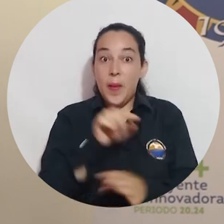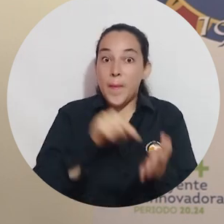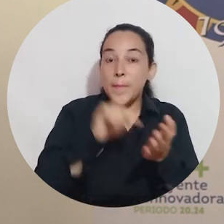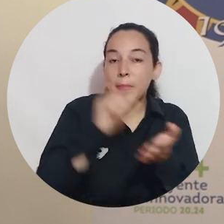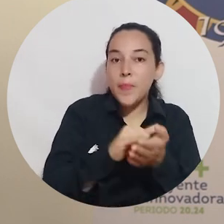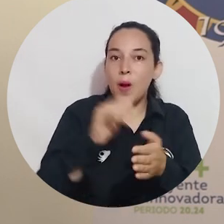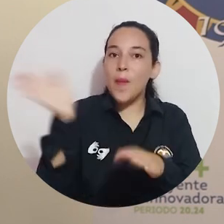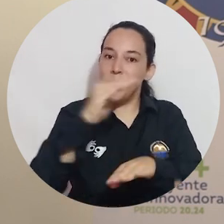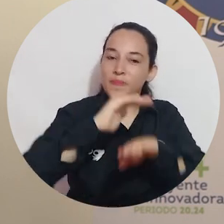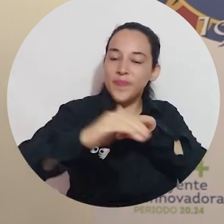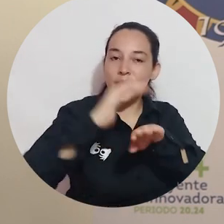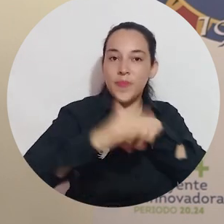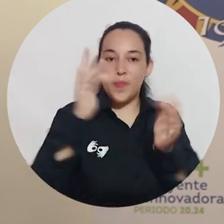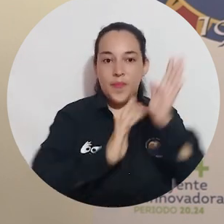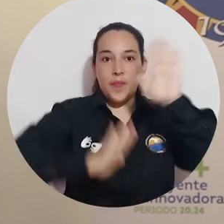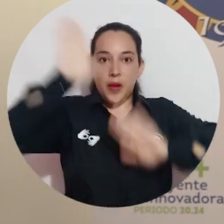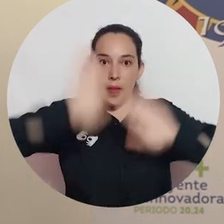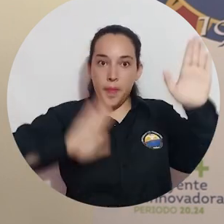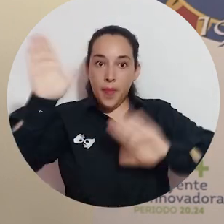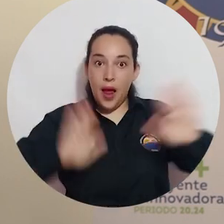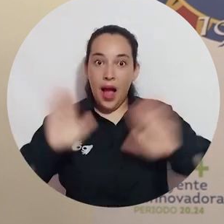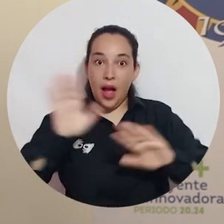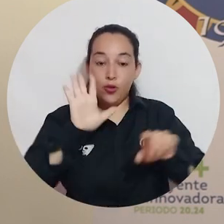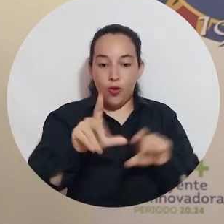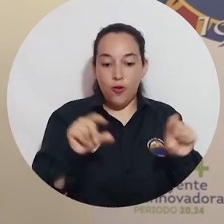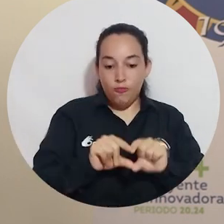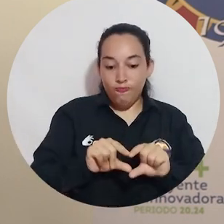Por eso, los invitamos a participar en el